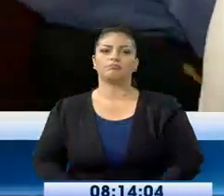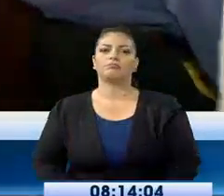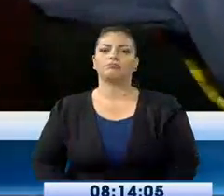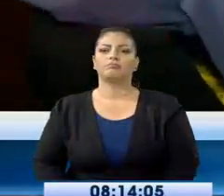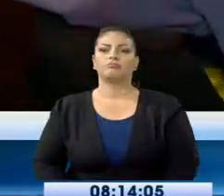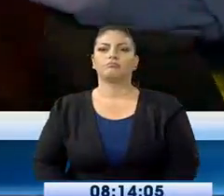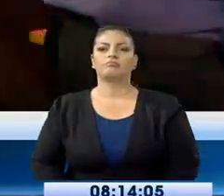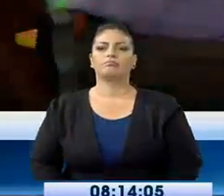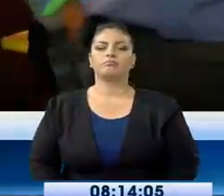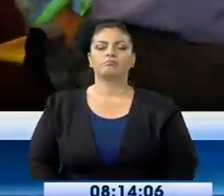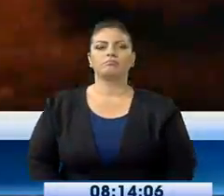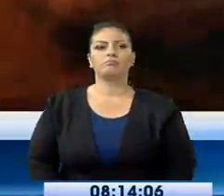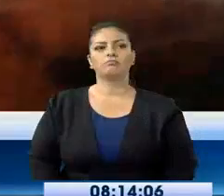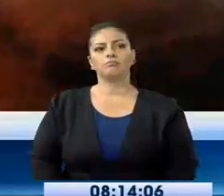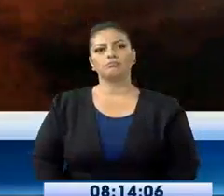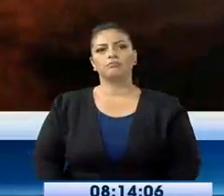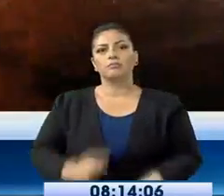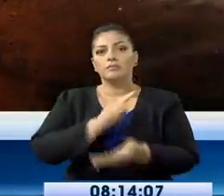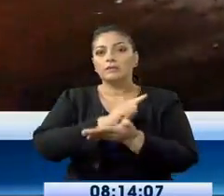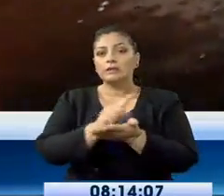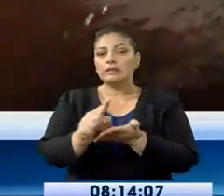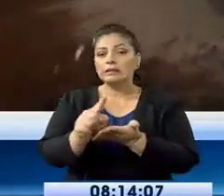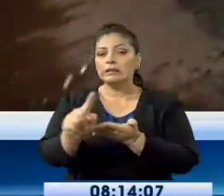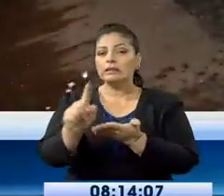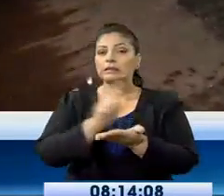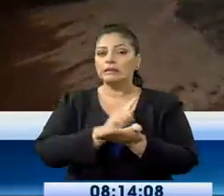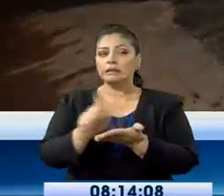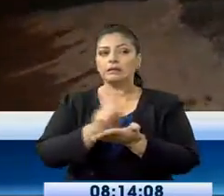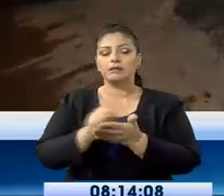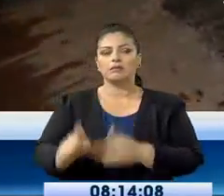registran alrededor de 6 accidentes a la semana.